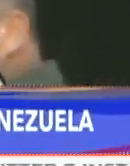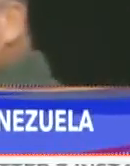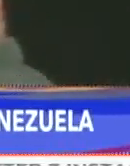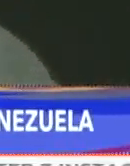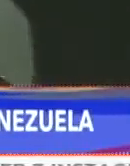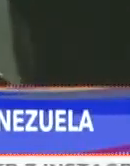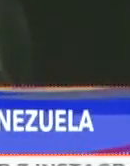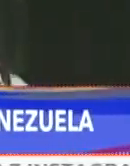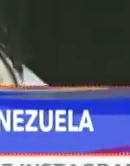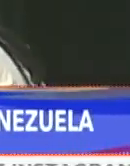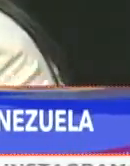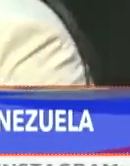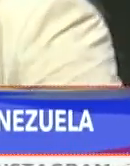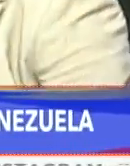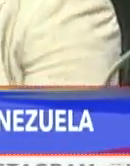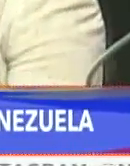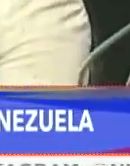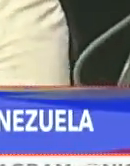2 años.